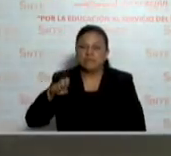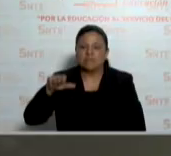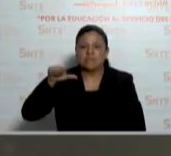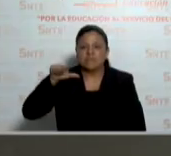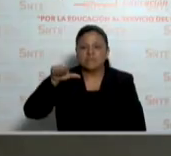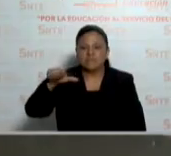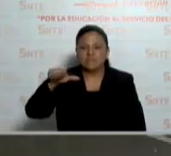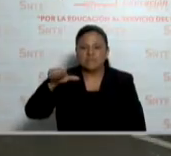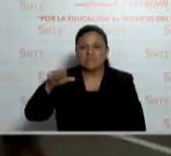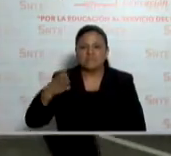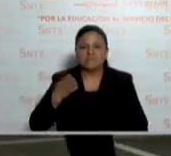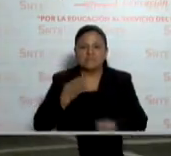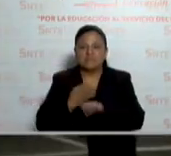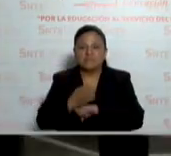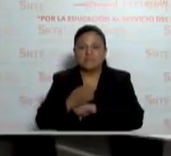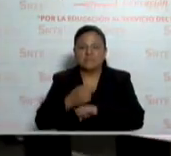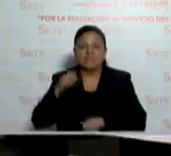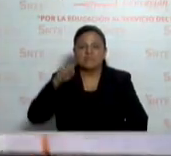Jalisco.